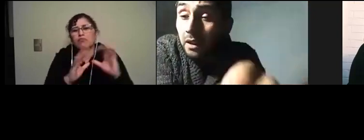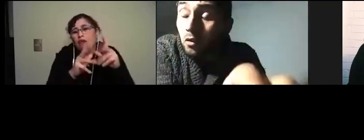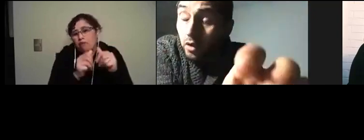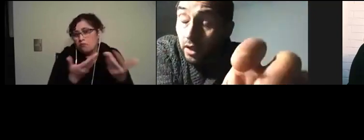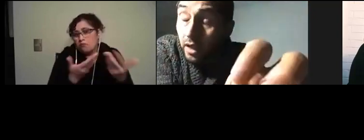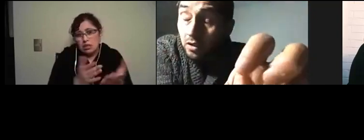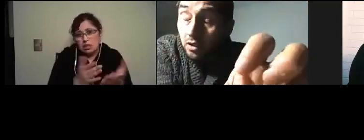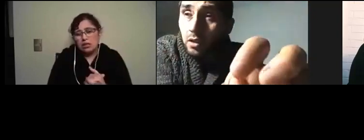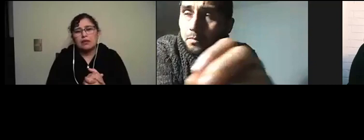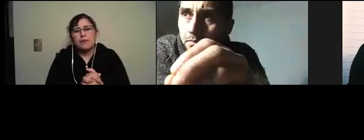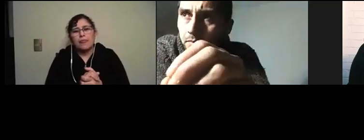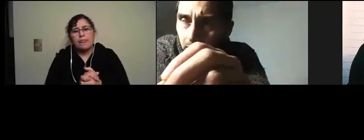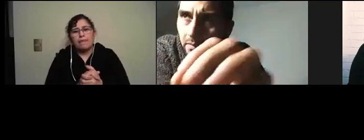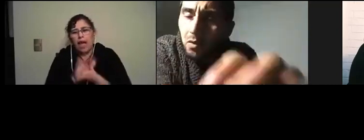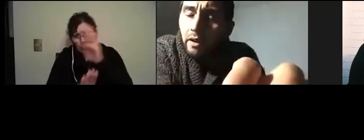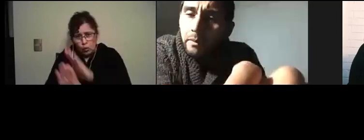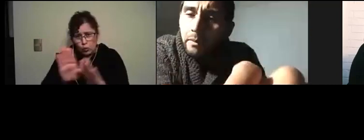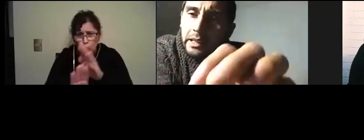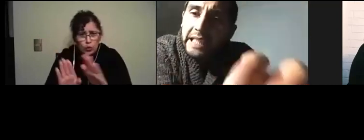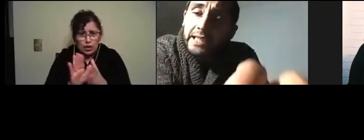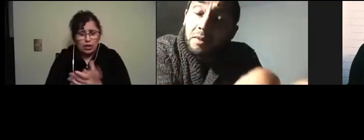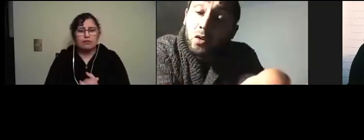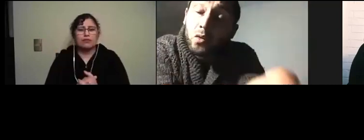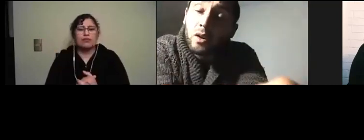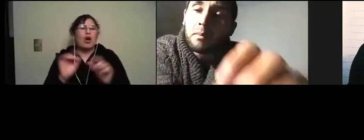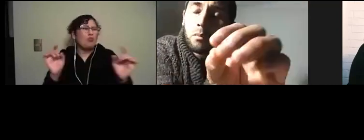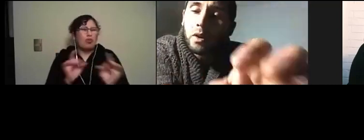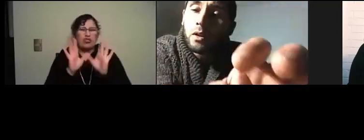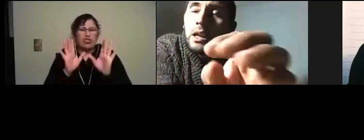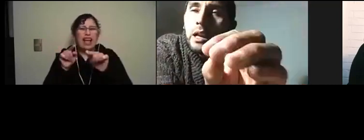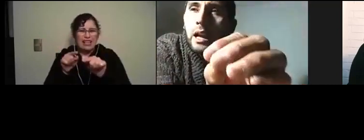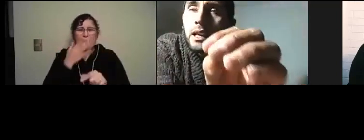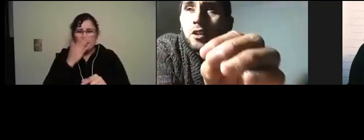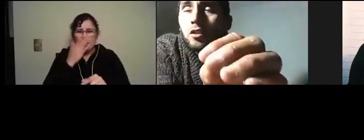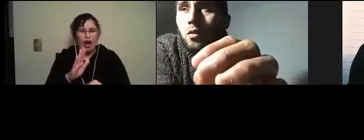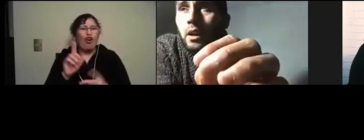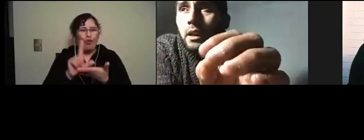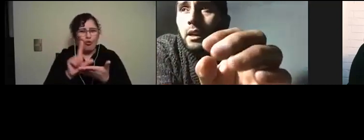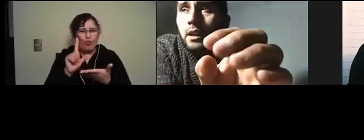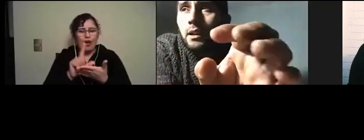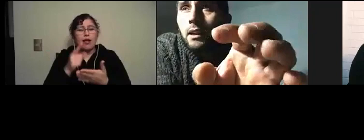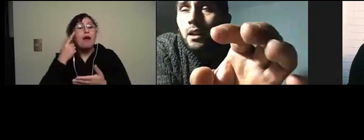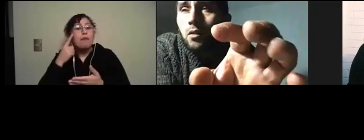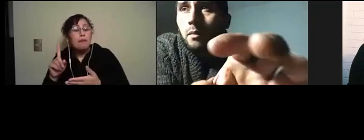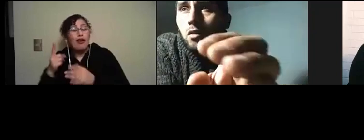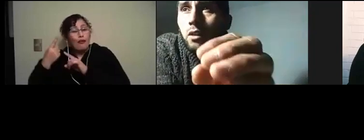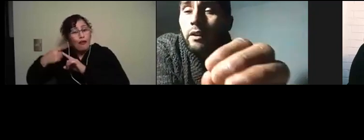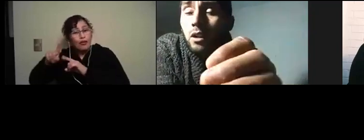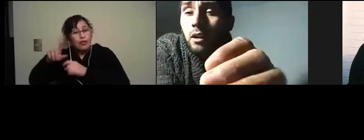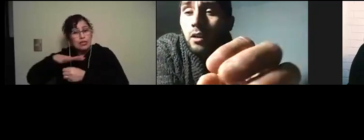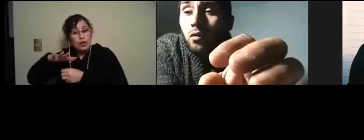presta los cuidados, ¿cierto? Probablemente ese sea el mejor lugar, pero hay casos en los cuales el adulto mayor